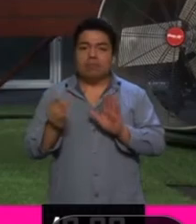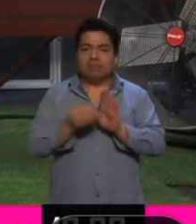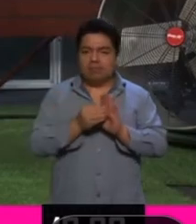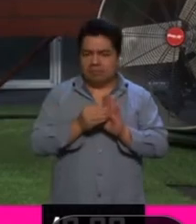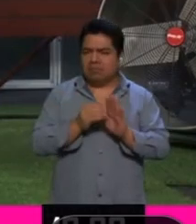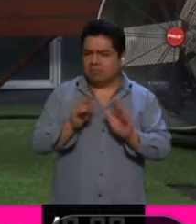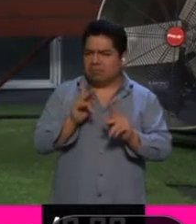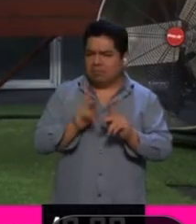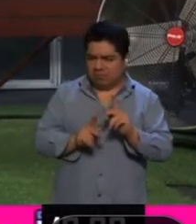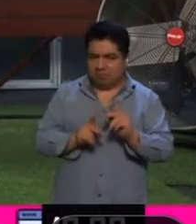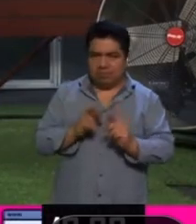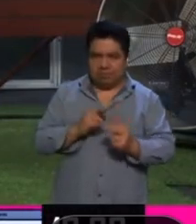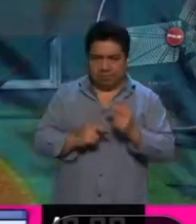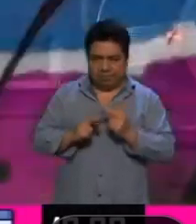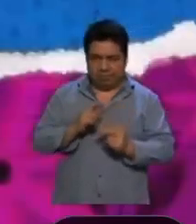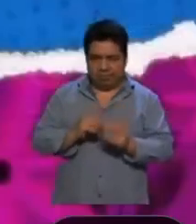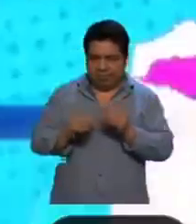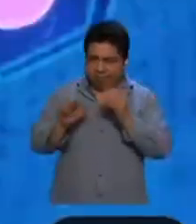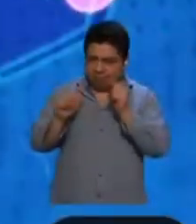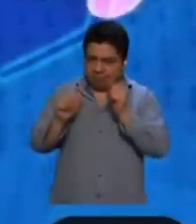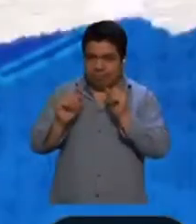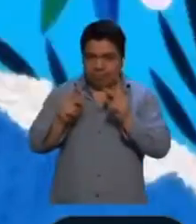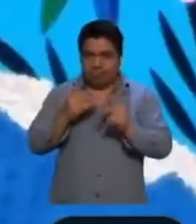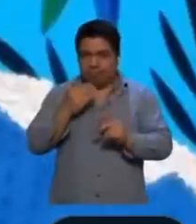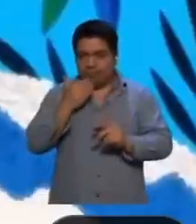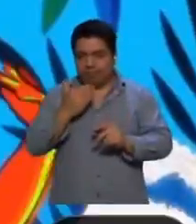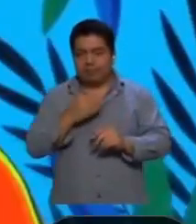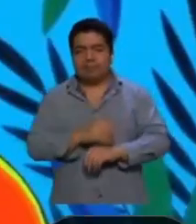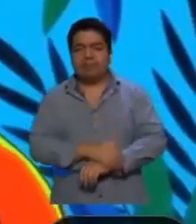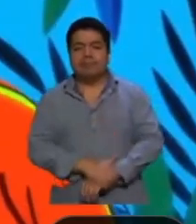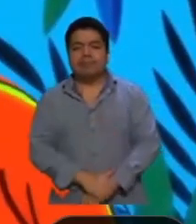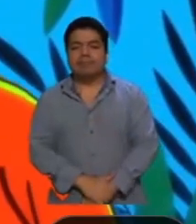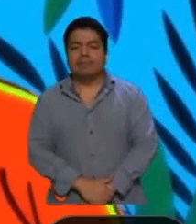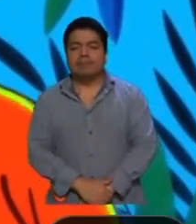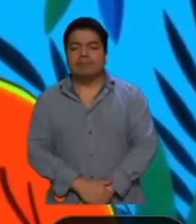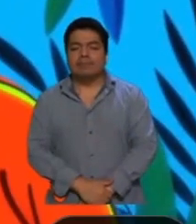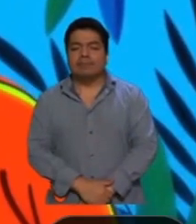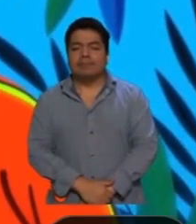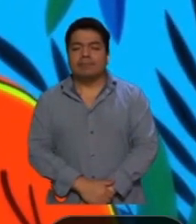en lo que vemos. Ahorita nos arreglamos. Así en cómoda mensualidad.